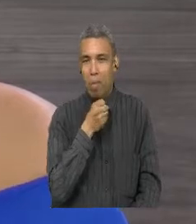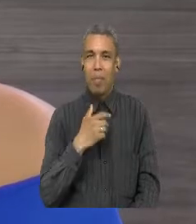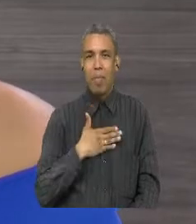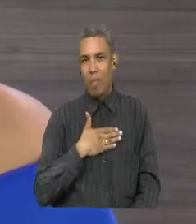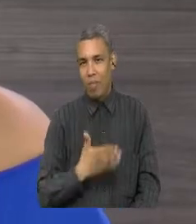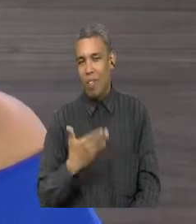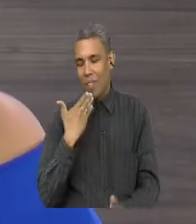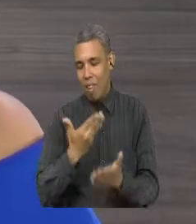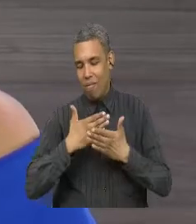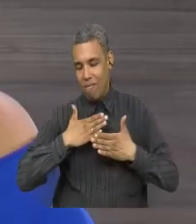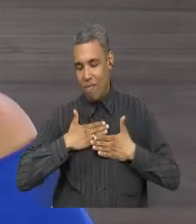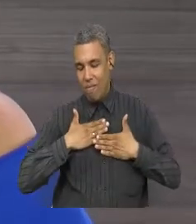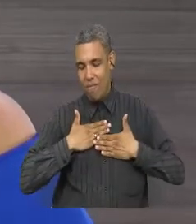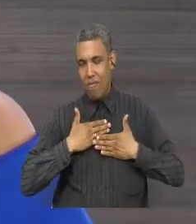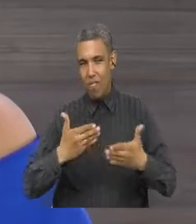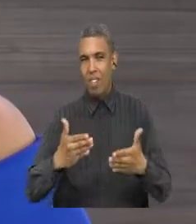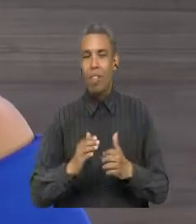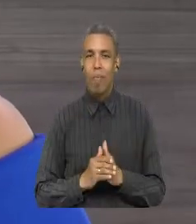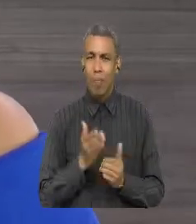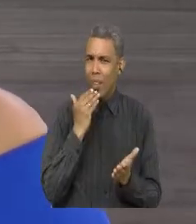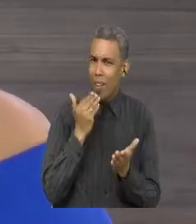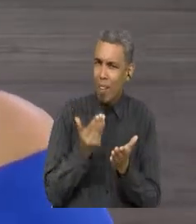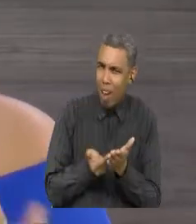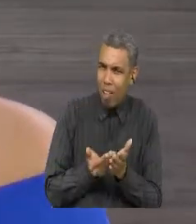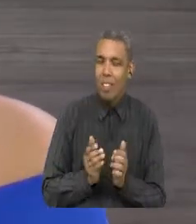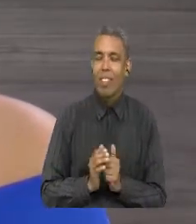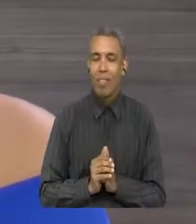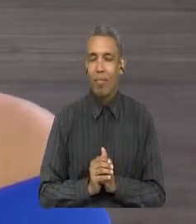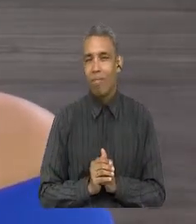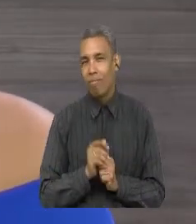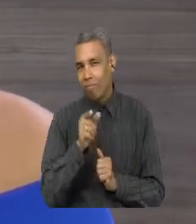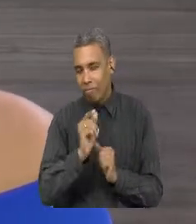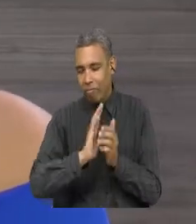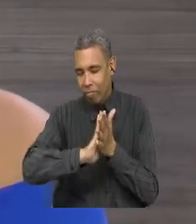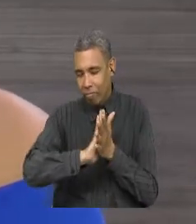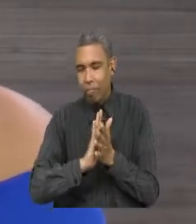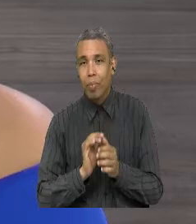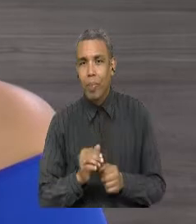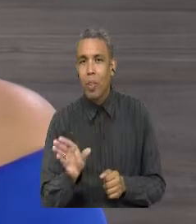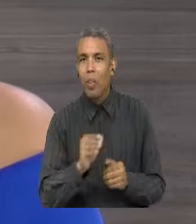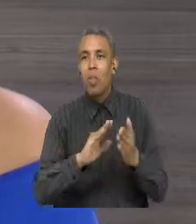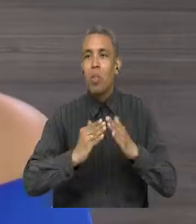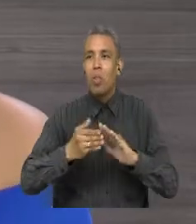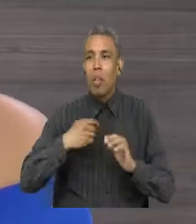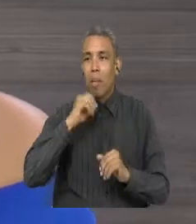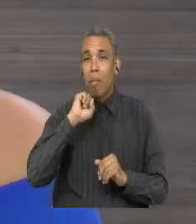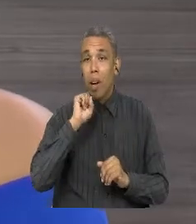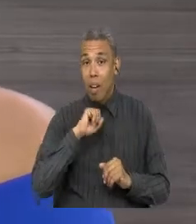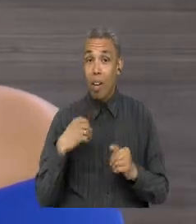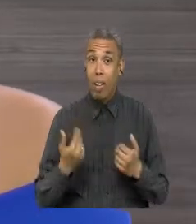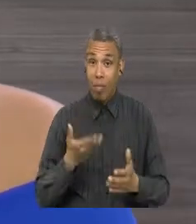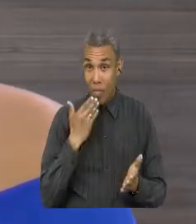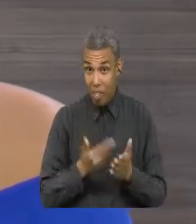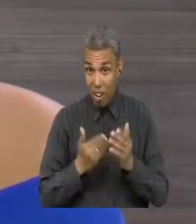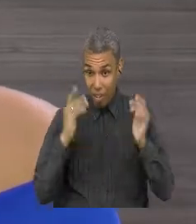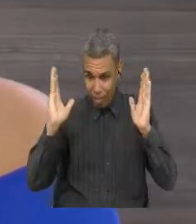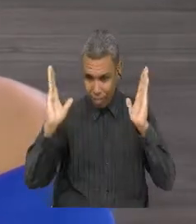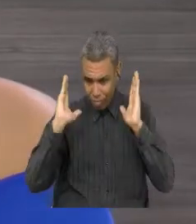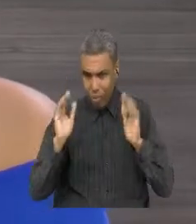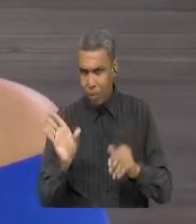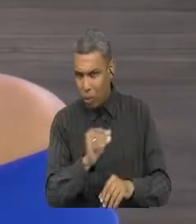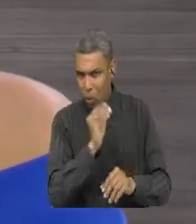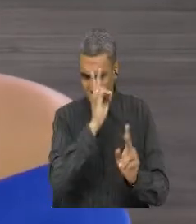felicito. Muchísimas gracias, me alegra muchísimo de verdad llegar hasta los corazones de todos los televidentes y que el cariño se vea reflejado como sé que tú